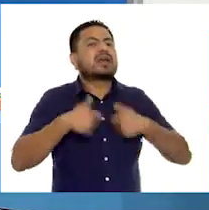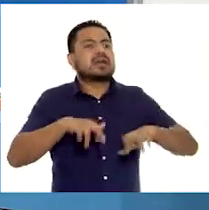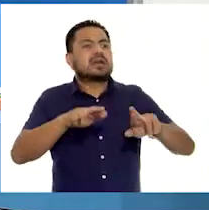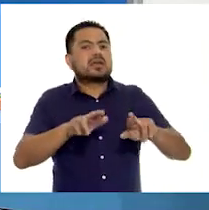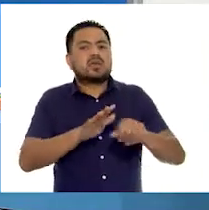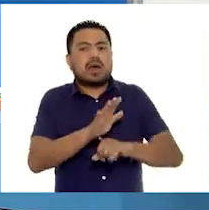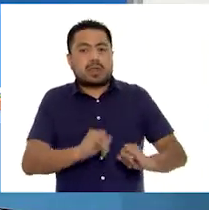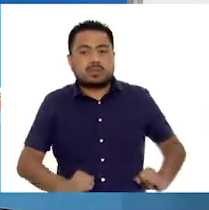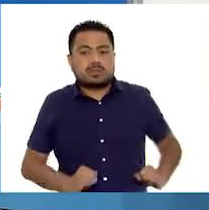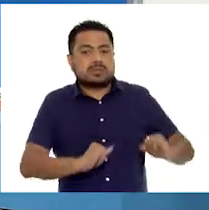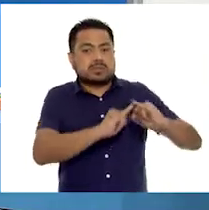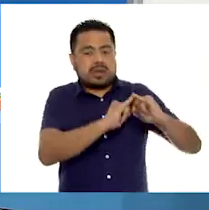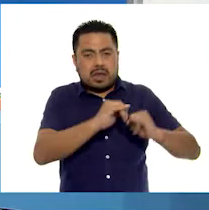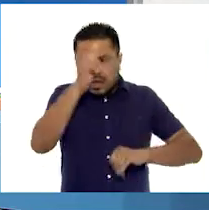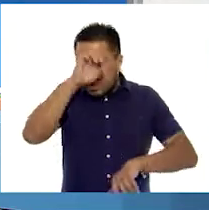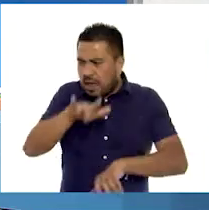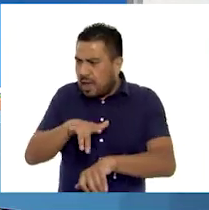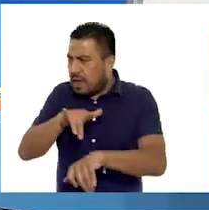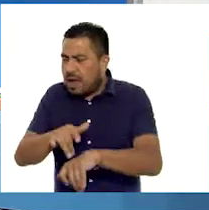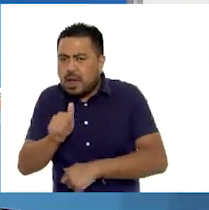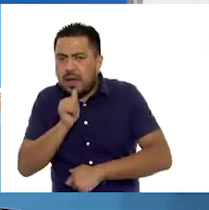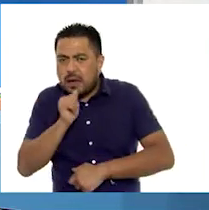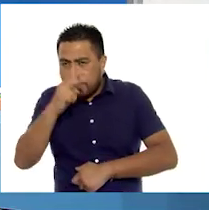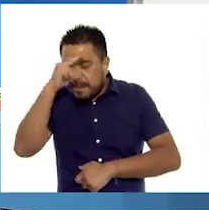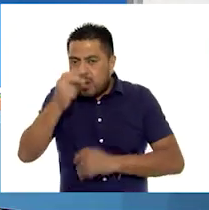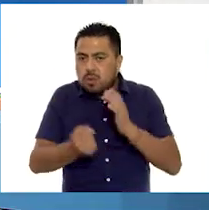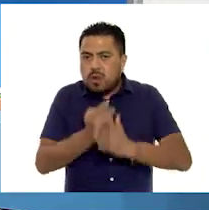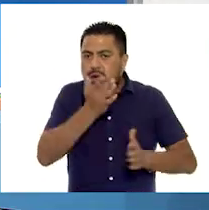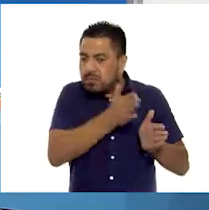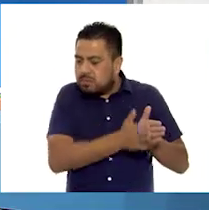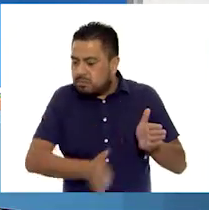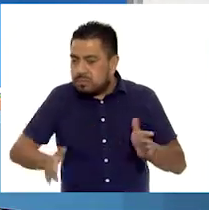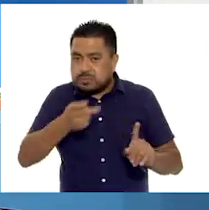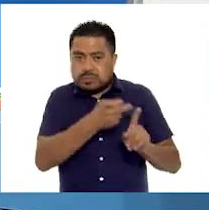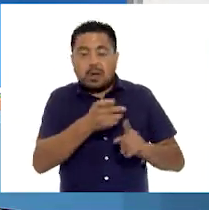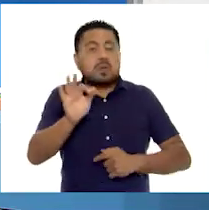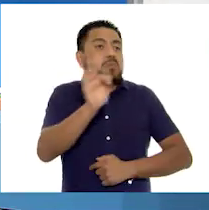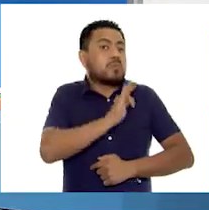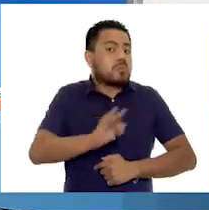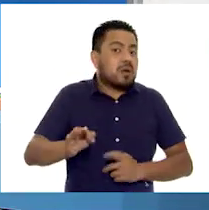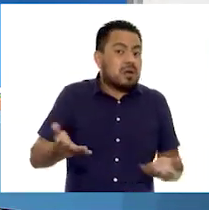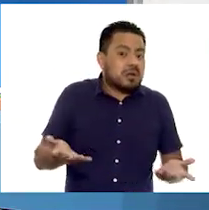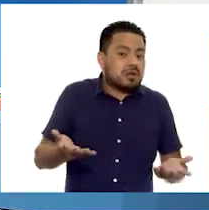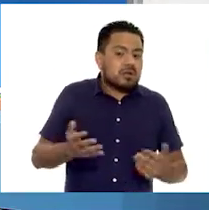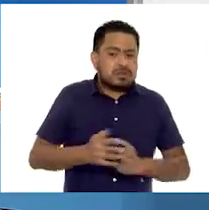la institucionalización que experimentó méxico durante este periodo puede ser